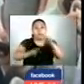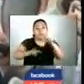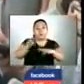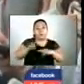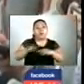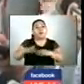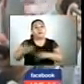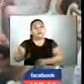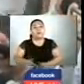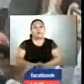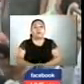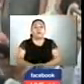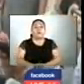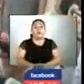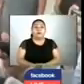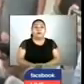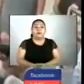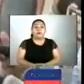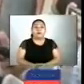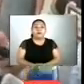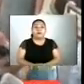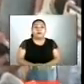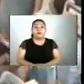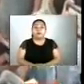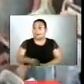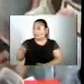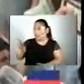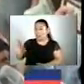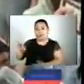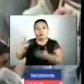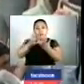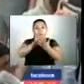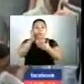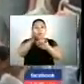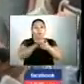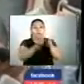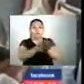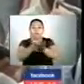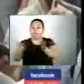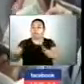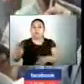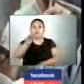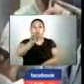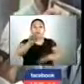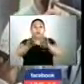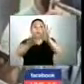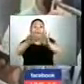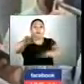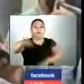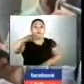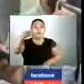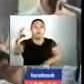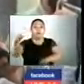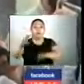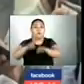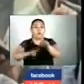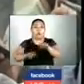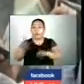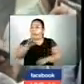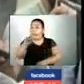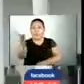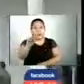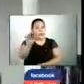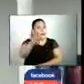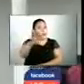hacer el resto. Todo el proyecto hasta allá cuesta 218 mil dólares, no 400